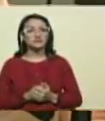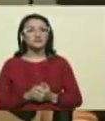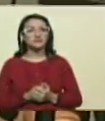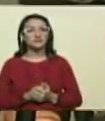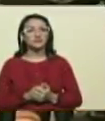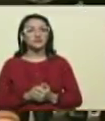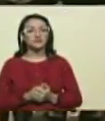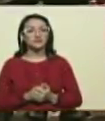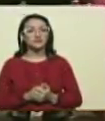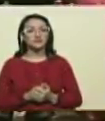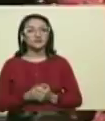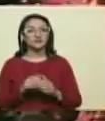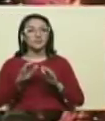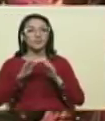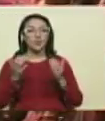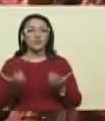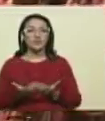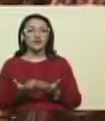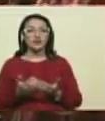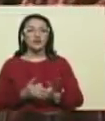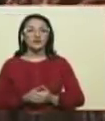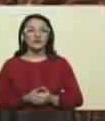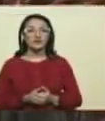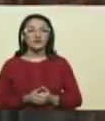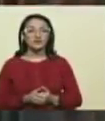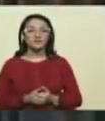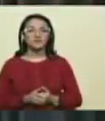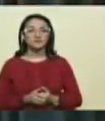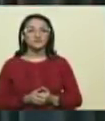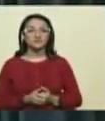internacional, mundial y en nuestro continente.